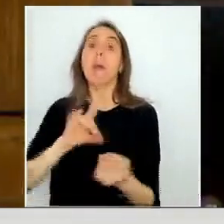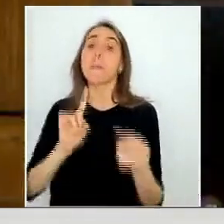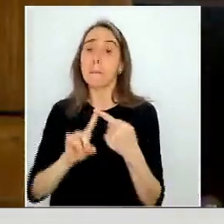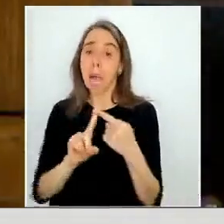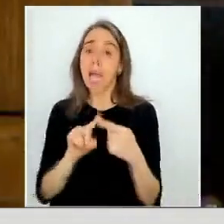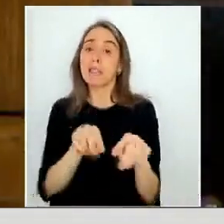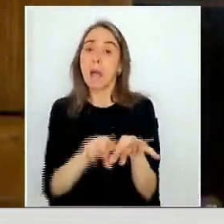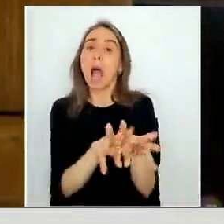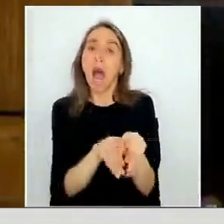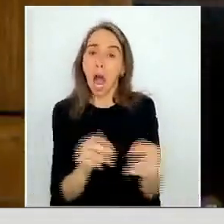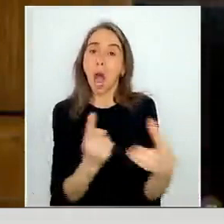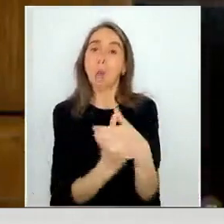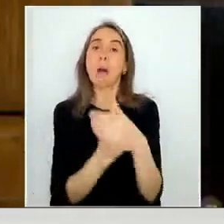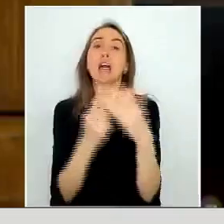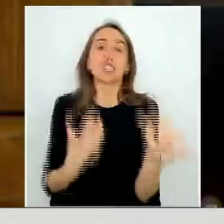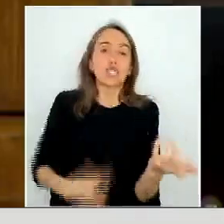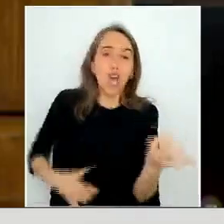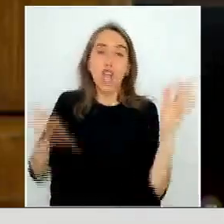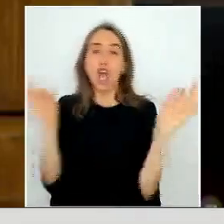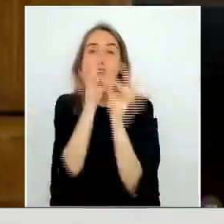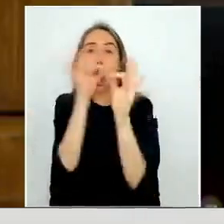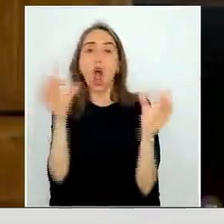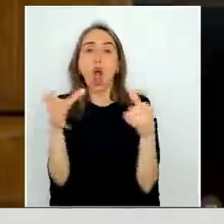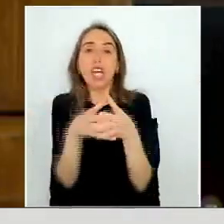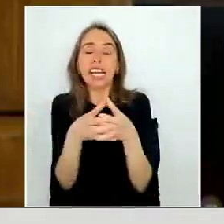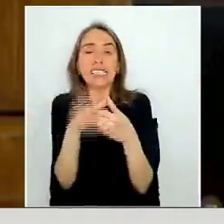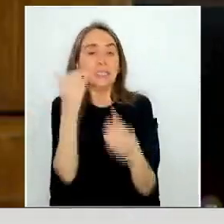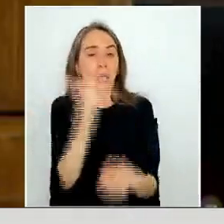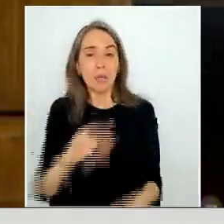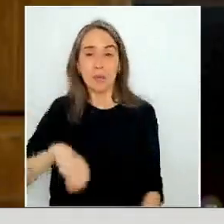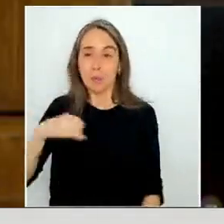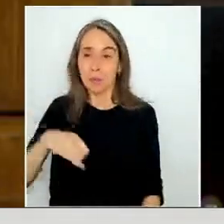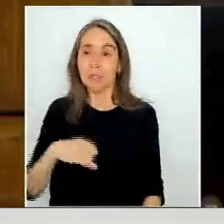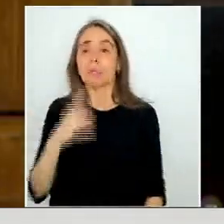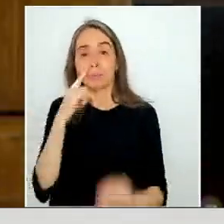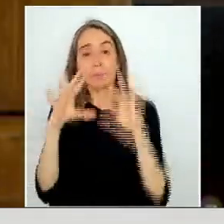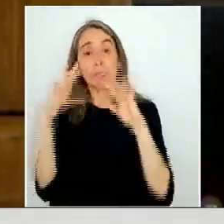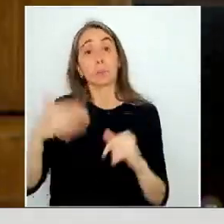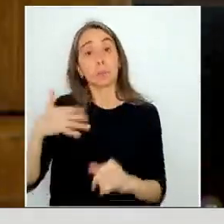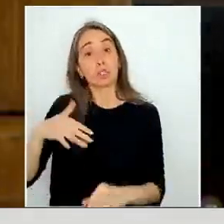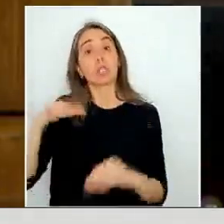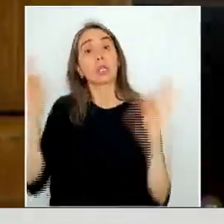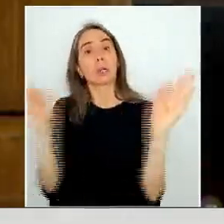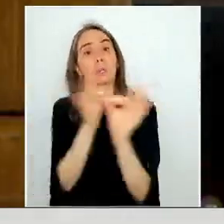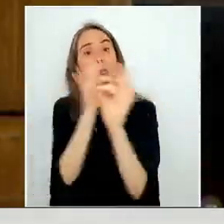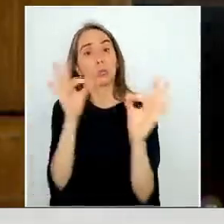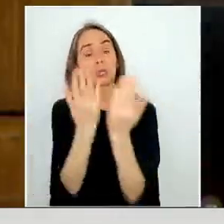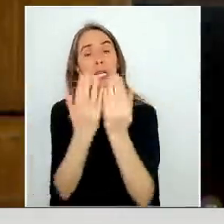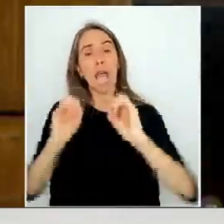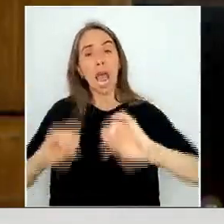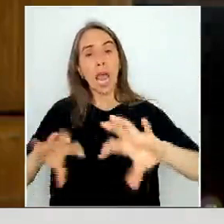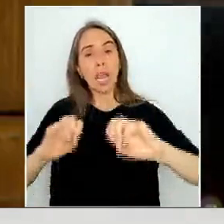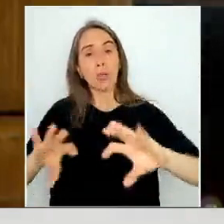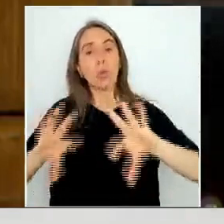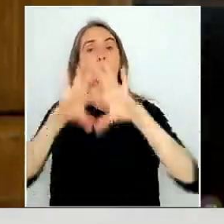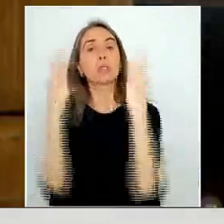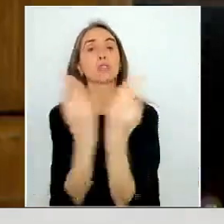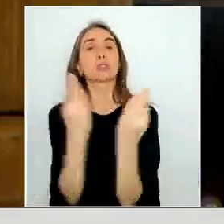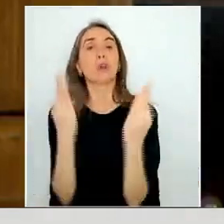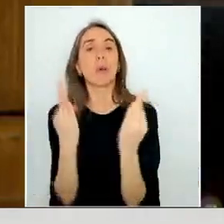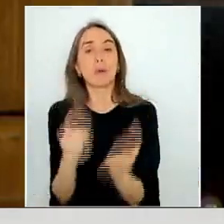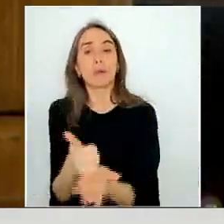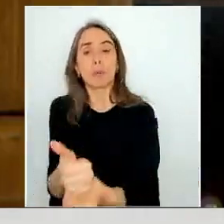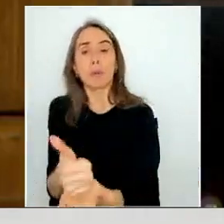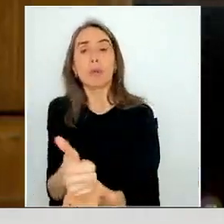además estamos también destacando la importancia de la música como una herramienta educativa e integral y también social este día no